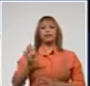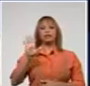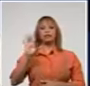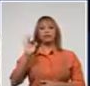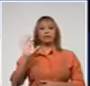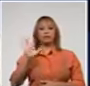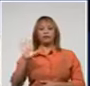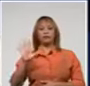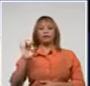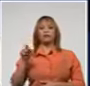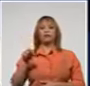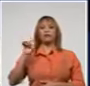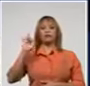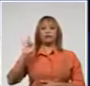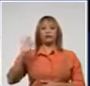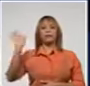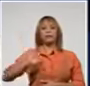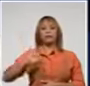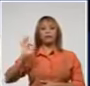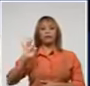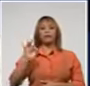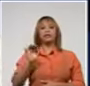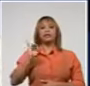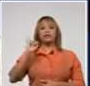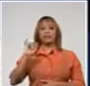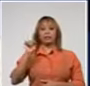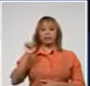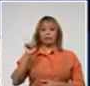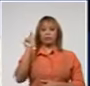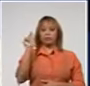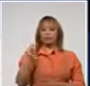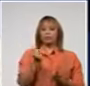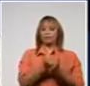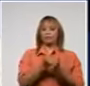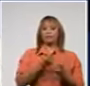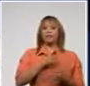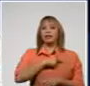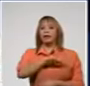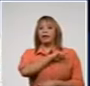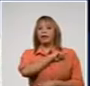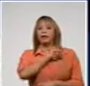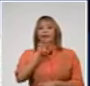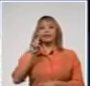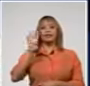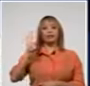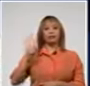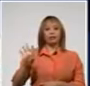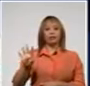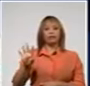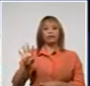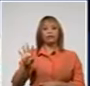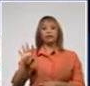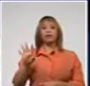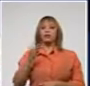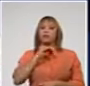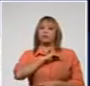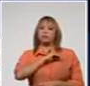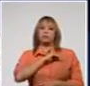55,7% de los 61 casos diagnosticados ayer, 34 fueron